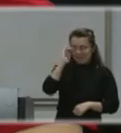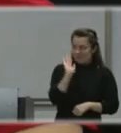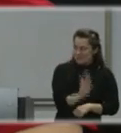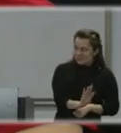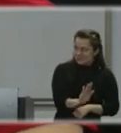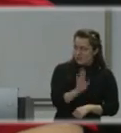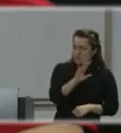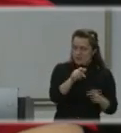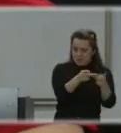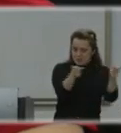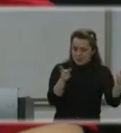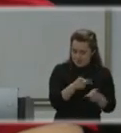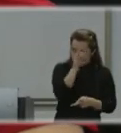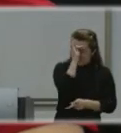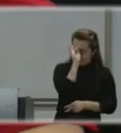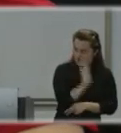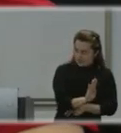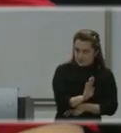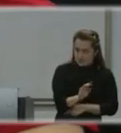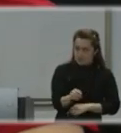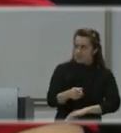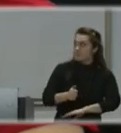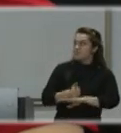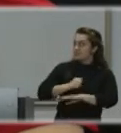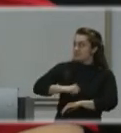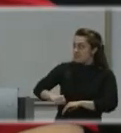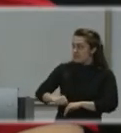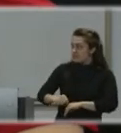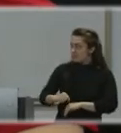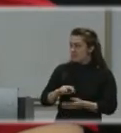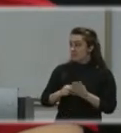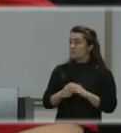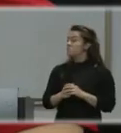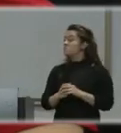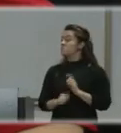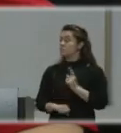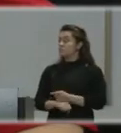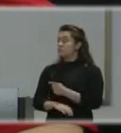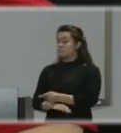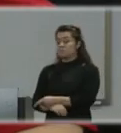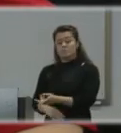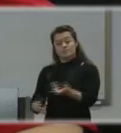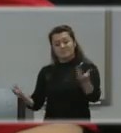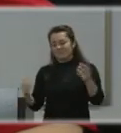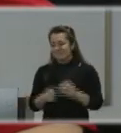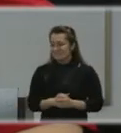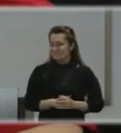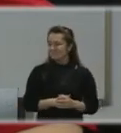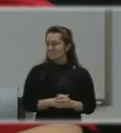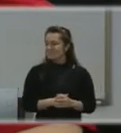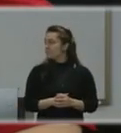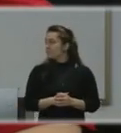que están en sus clínicas, que como mínimo es un conflicto de interés, como mínimo.